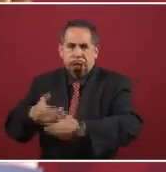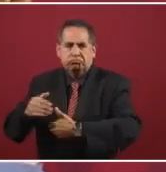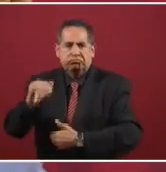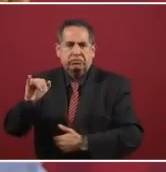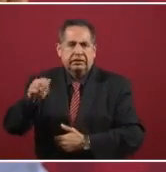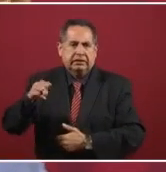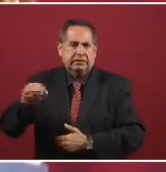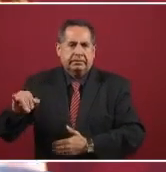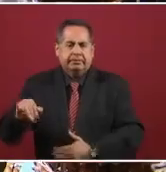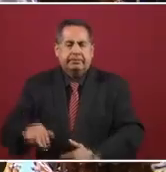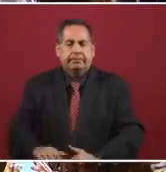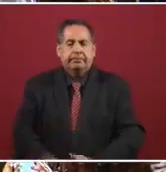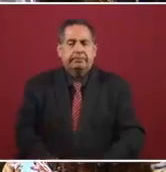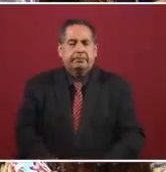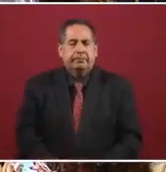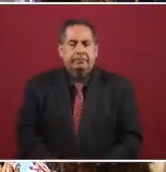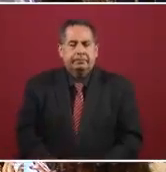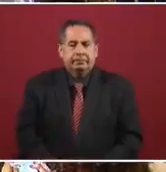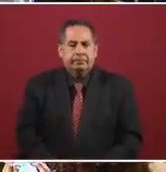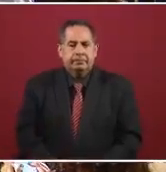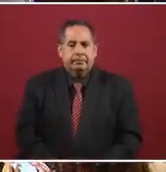Gracias.